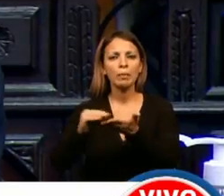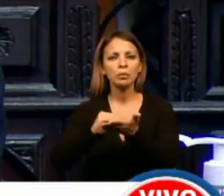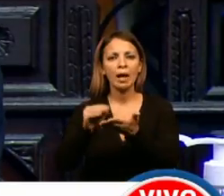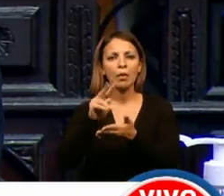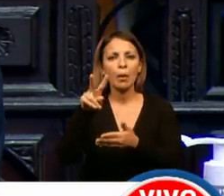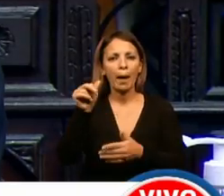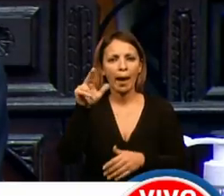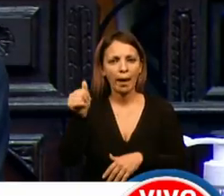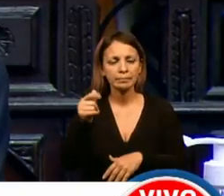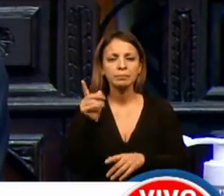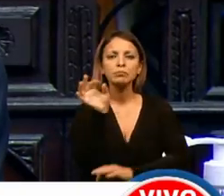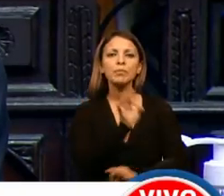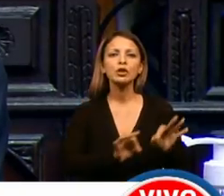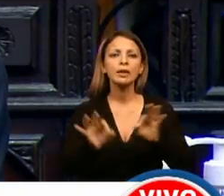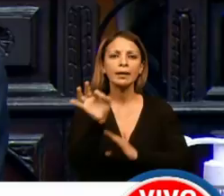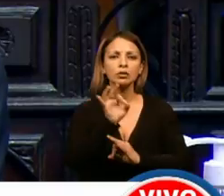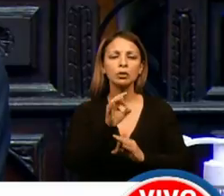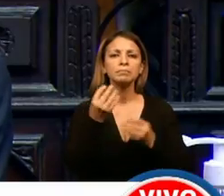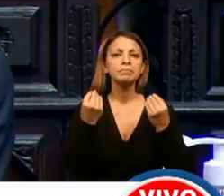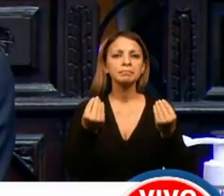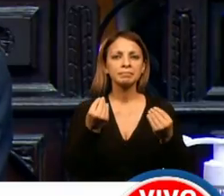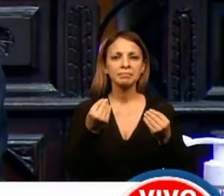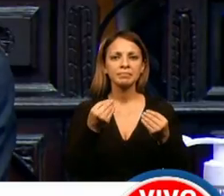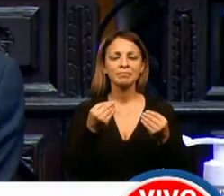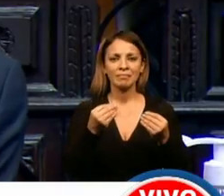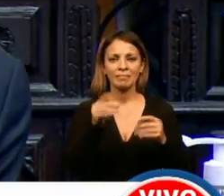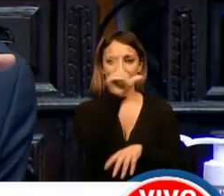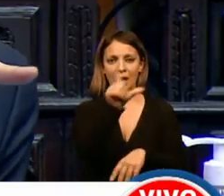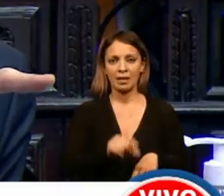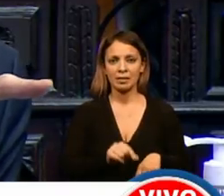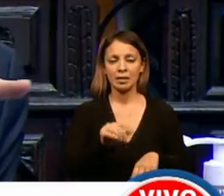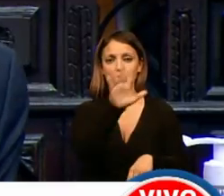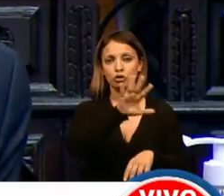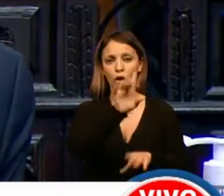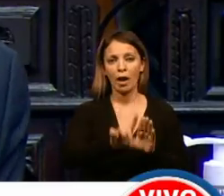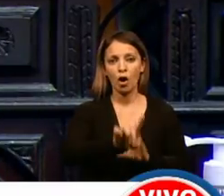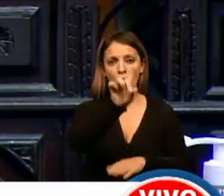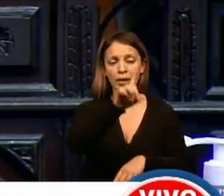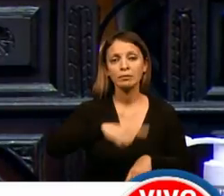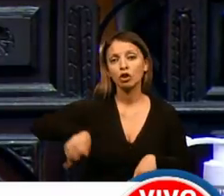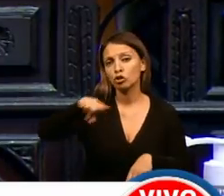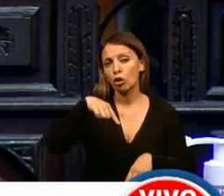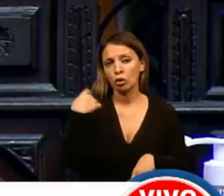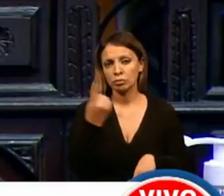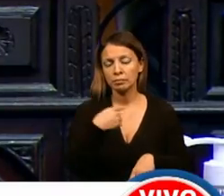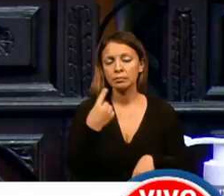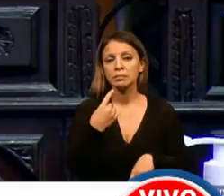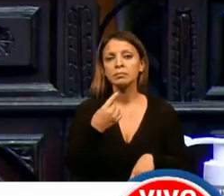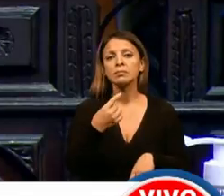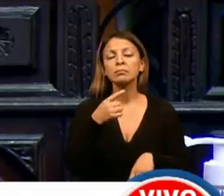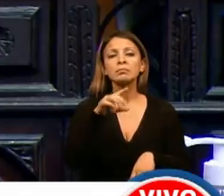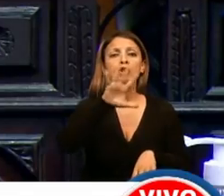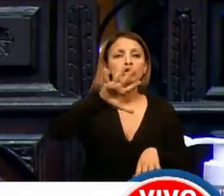mismo sentido un proyecto para que la zona norte para que podamos ver entre todos que las zonas